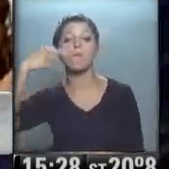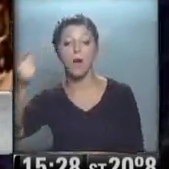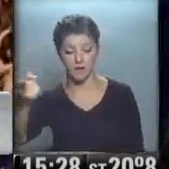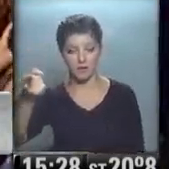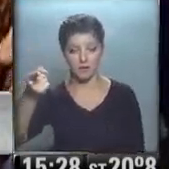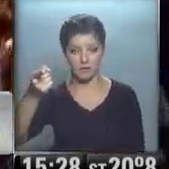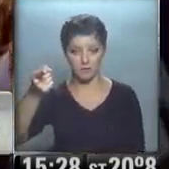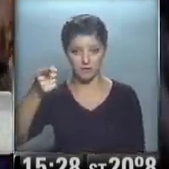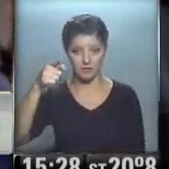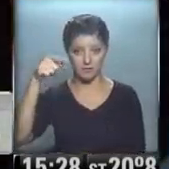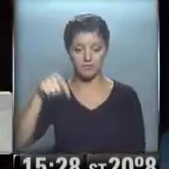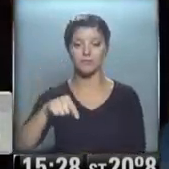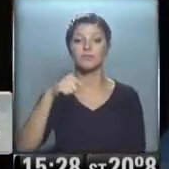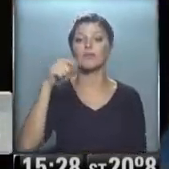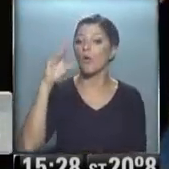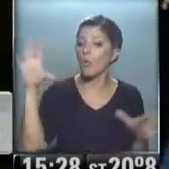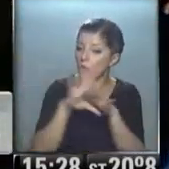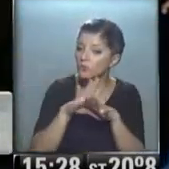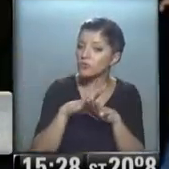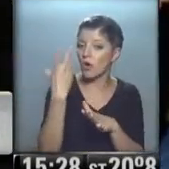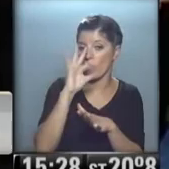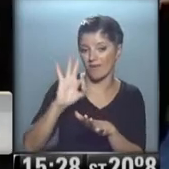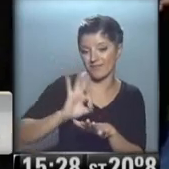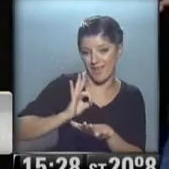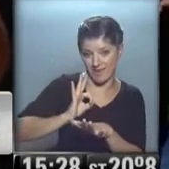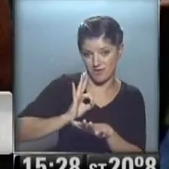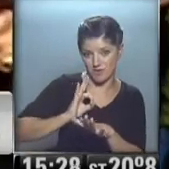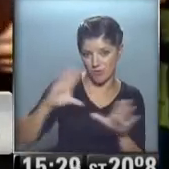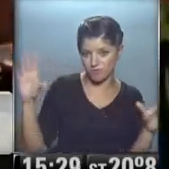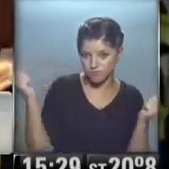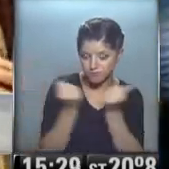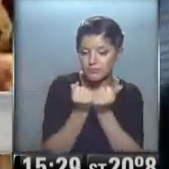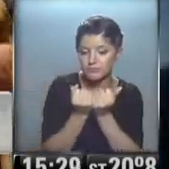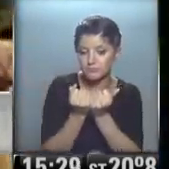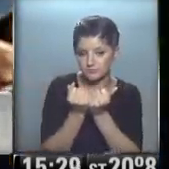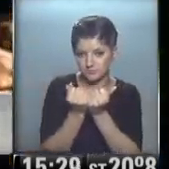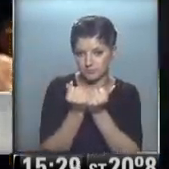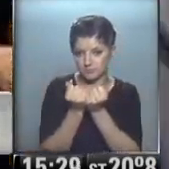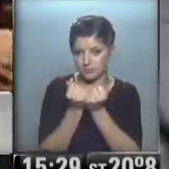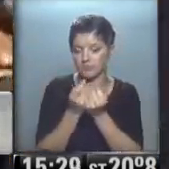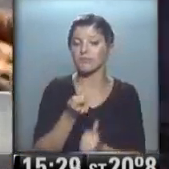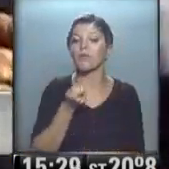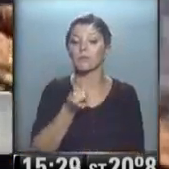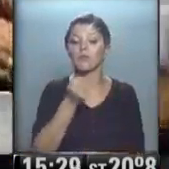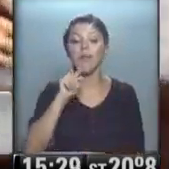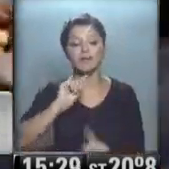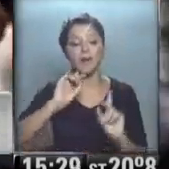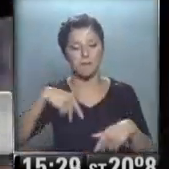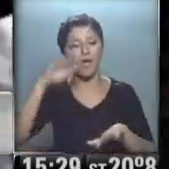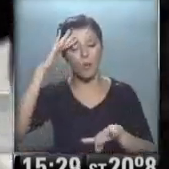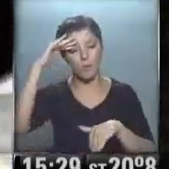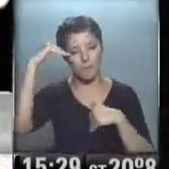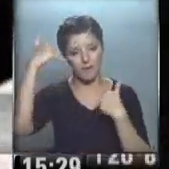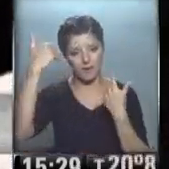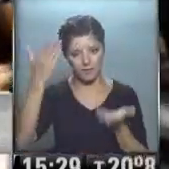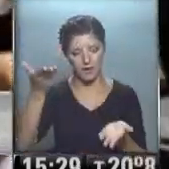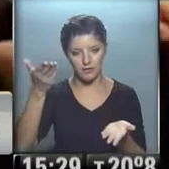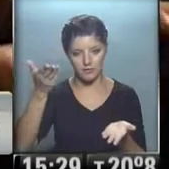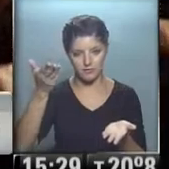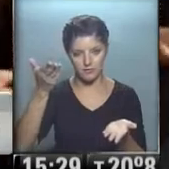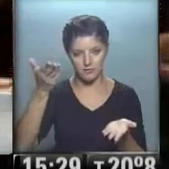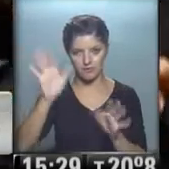Quilmes, Eduardo, que está aquí con nosotros de la Serna, también que fue testigo justamente del asesinato del padre Mujica,